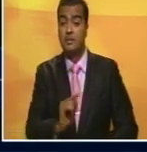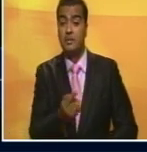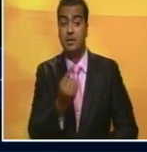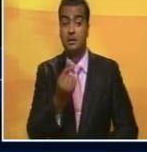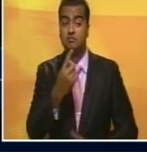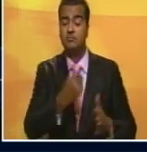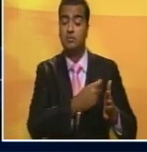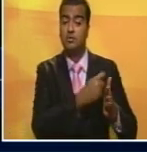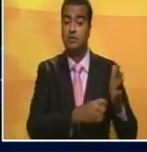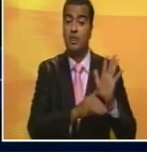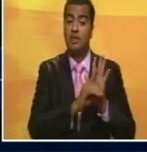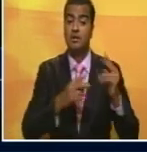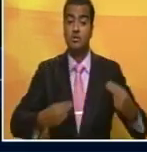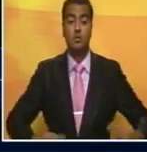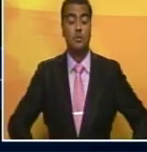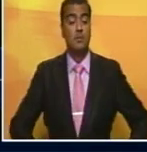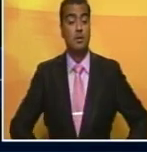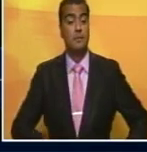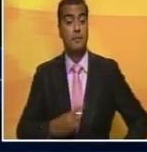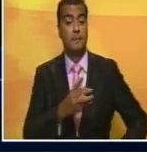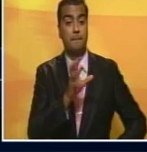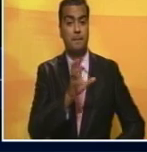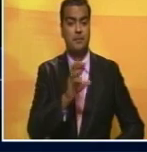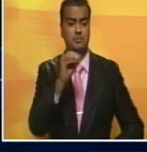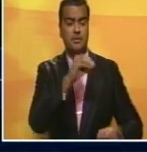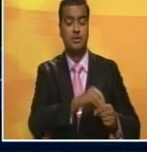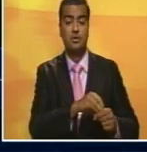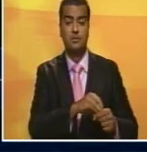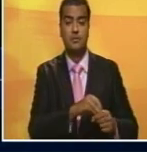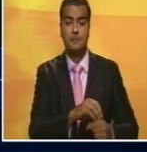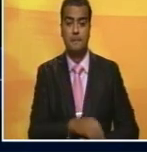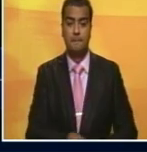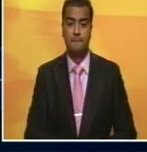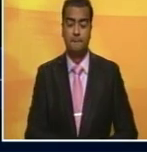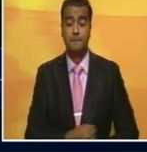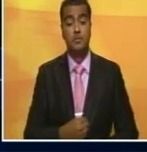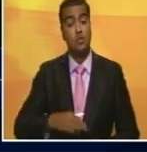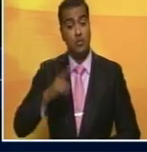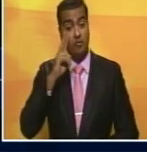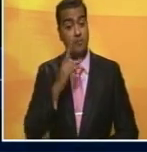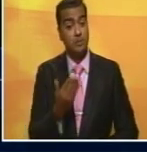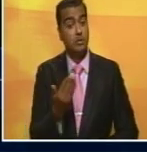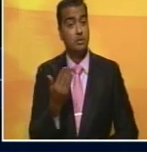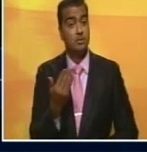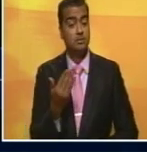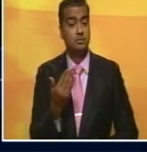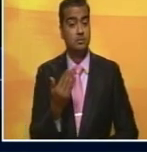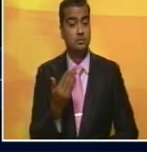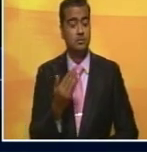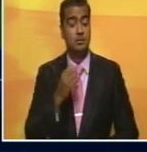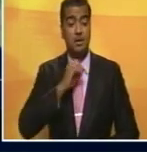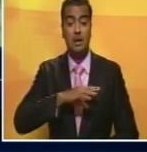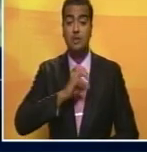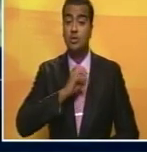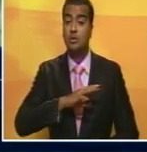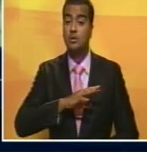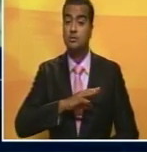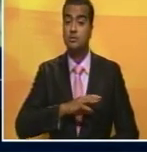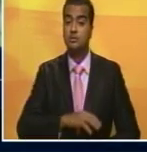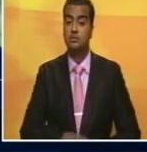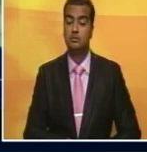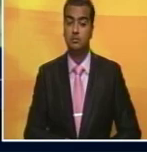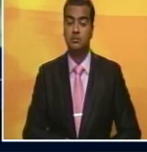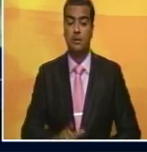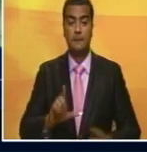principal violador de derechos humanos, el principal país interventor, y lo vemos fundamentalmente en la historia